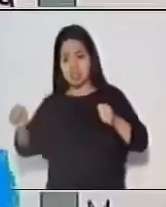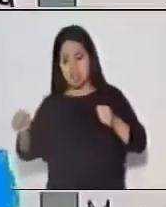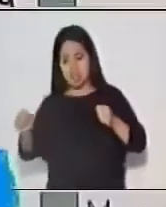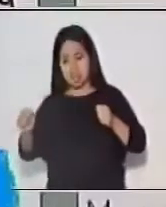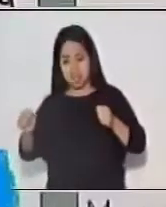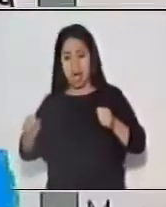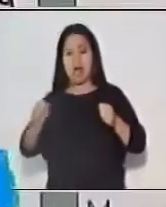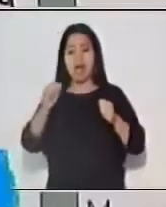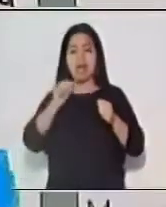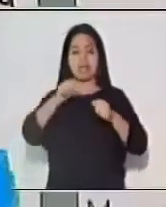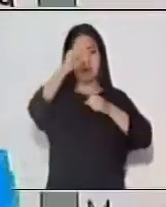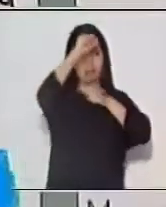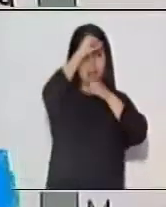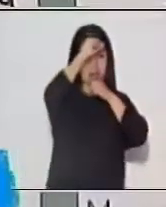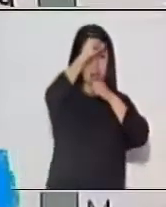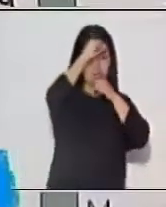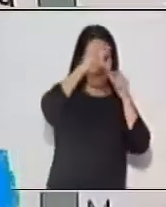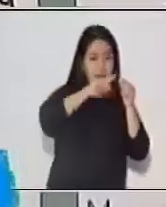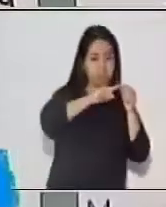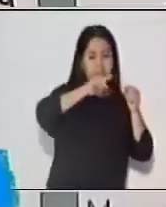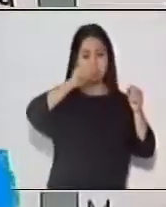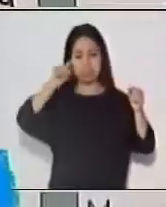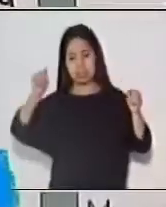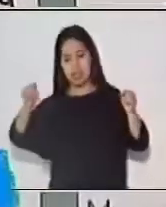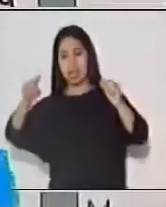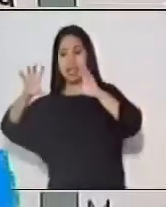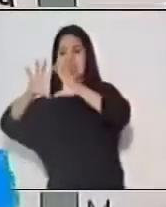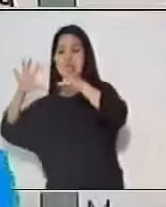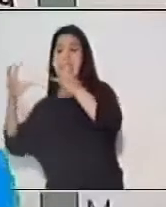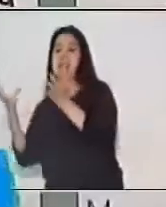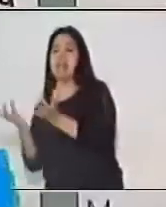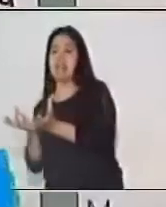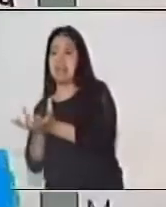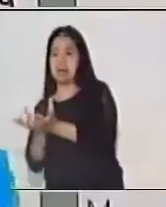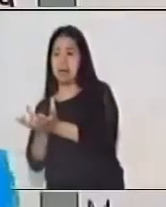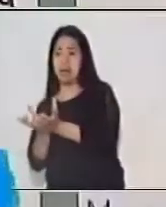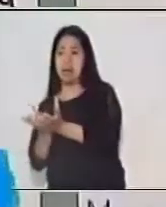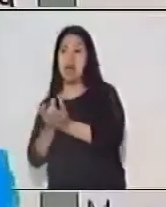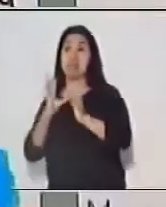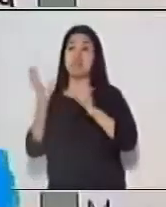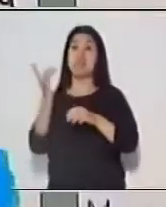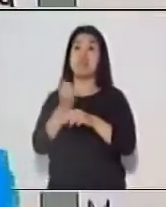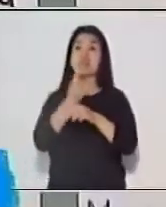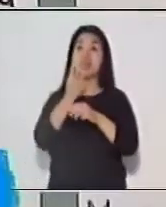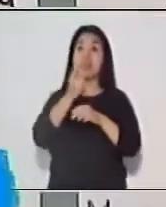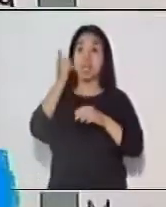la Tierra. Entonces vamos a utilizar este diagrama.